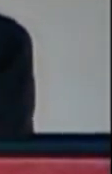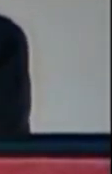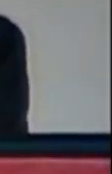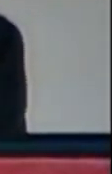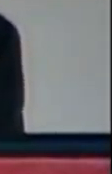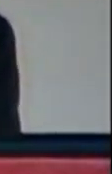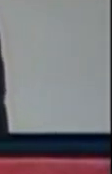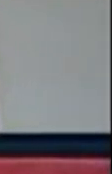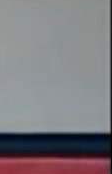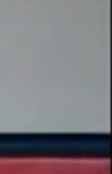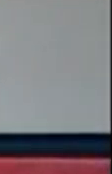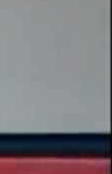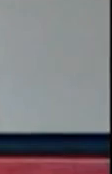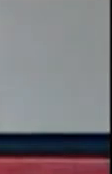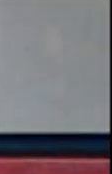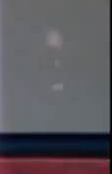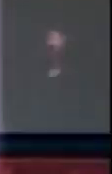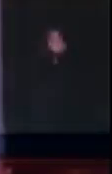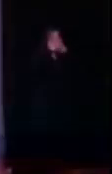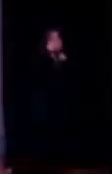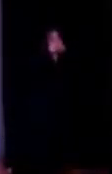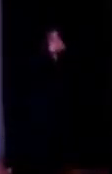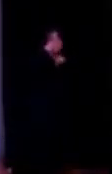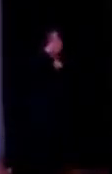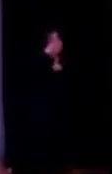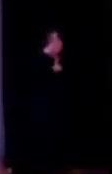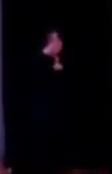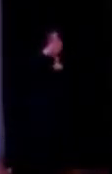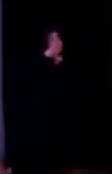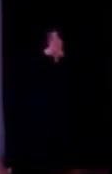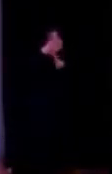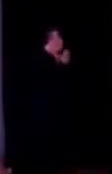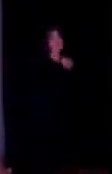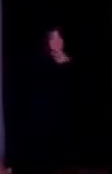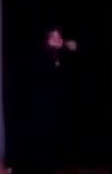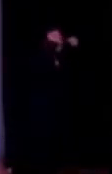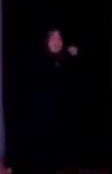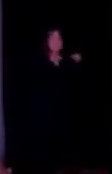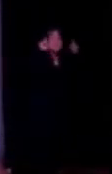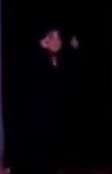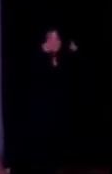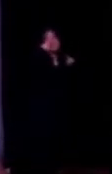resto ofrecen un modelo diferente de entender la educación que si lo incluimos.